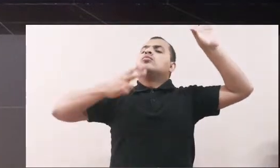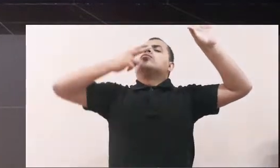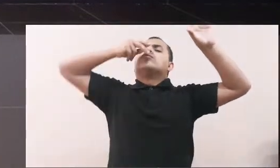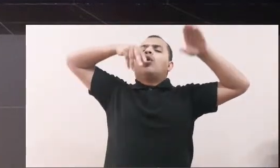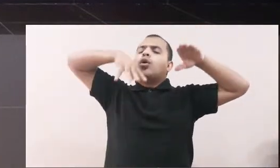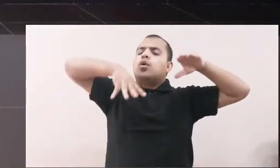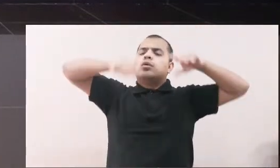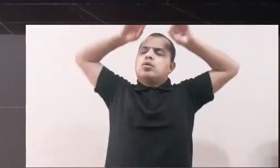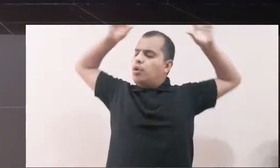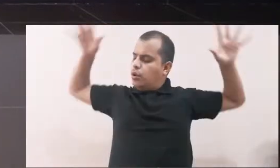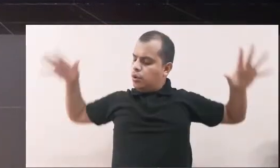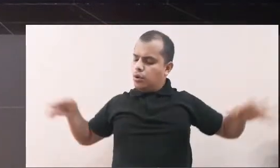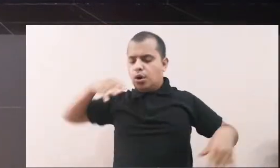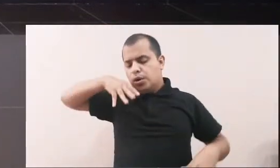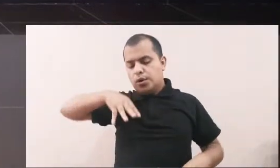y bajamos los brazos botando.